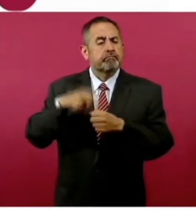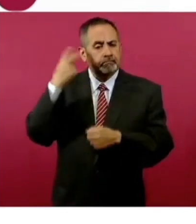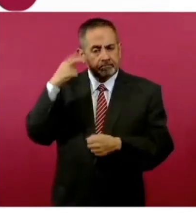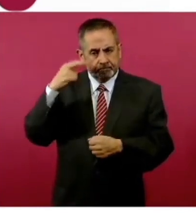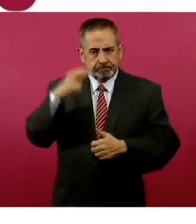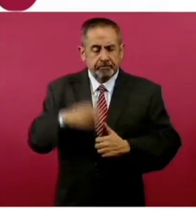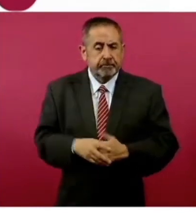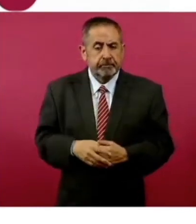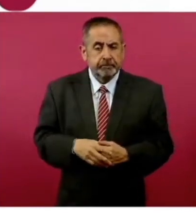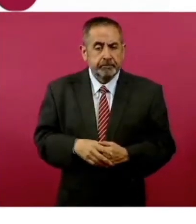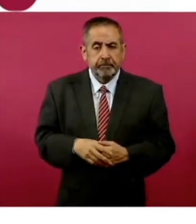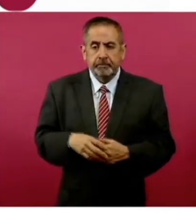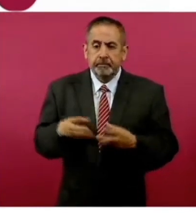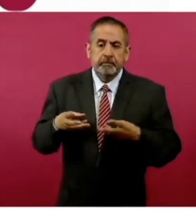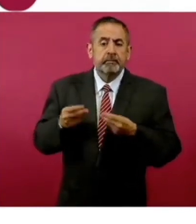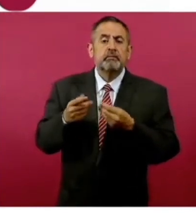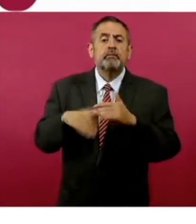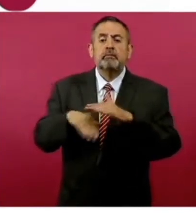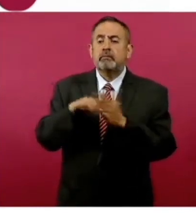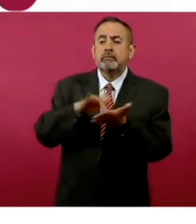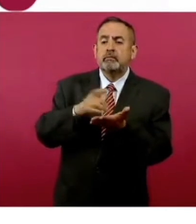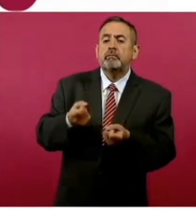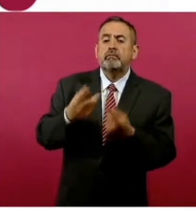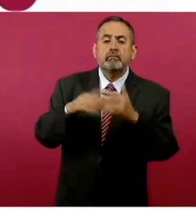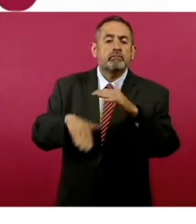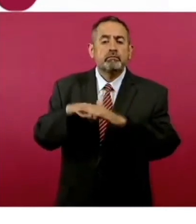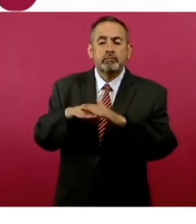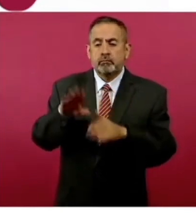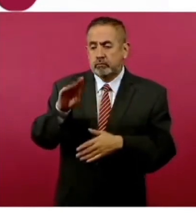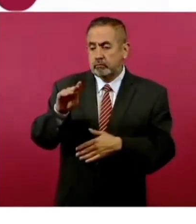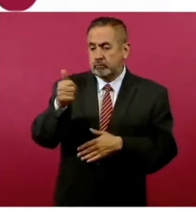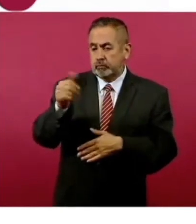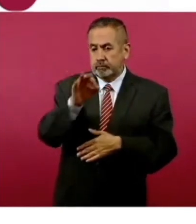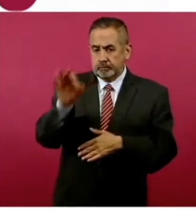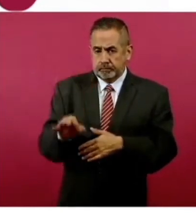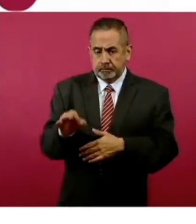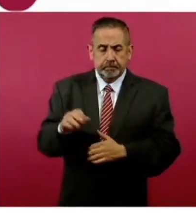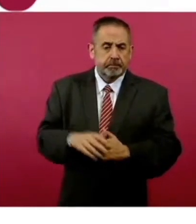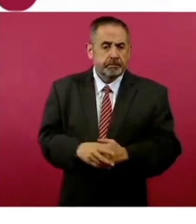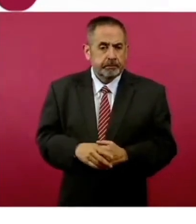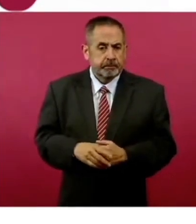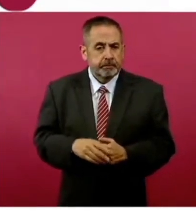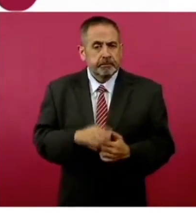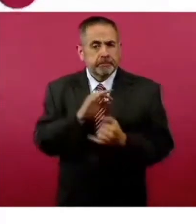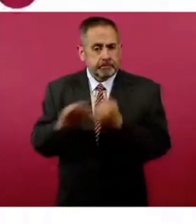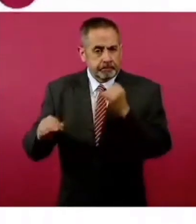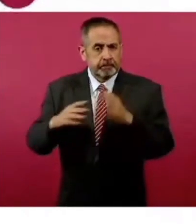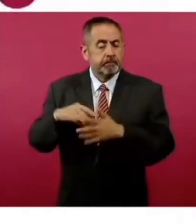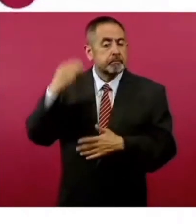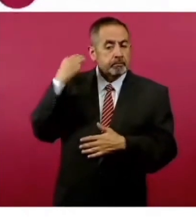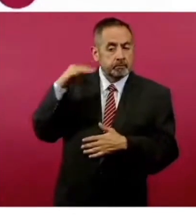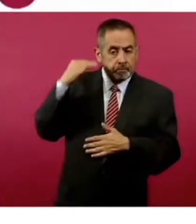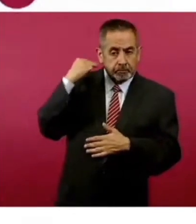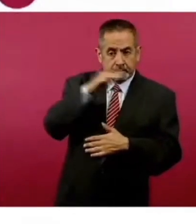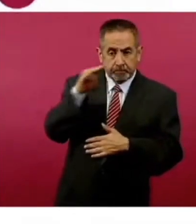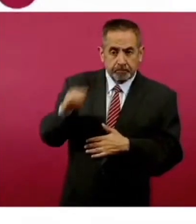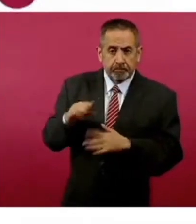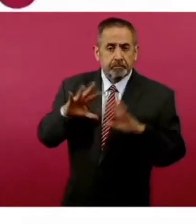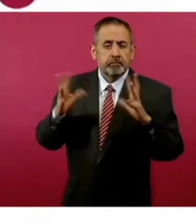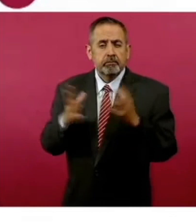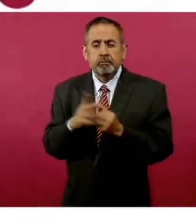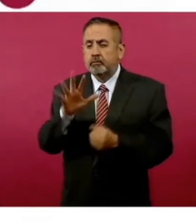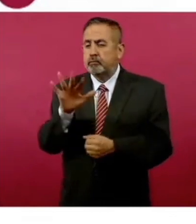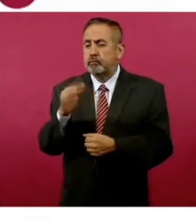hospitales el abasto que reporte del día de hoy Veracruz es del 96% y en Michoacán se han invertido cincuenta y cuatro